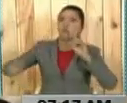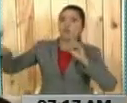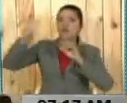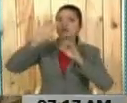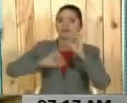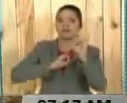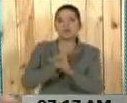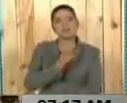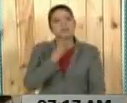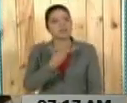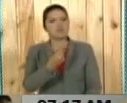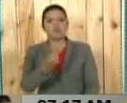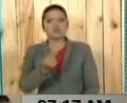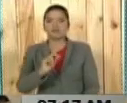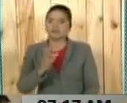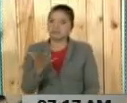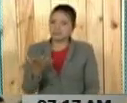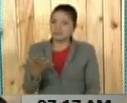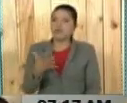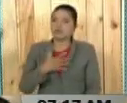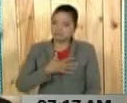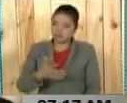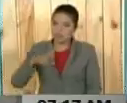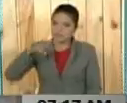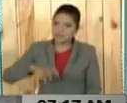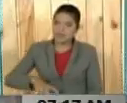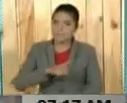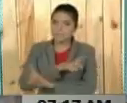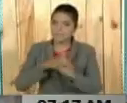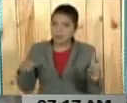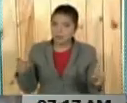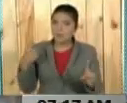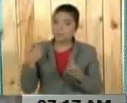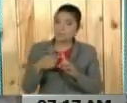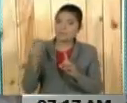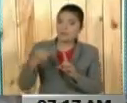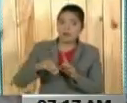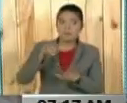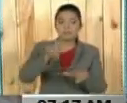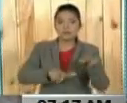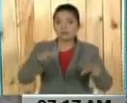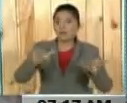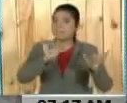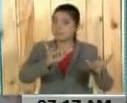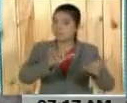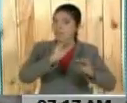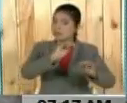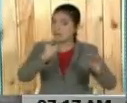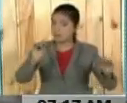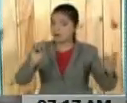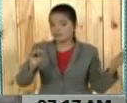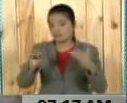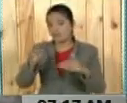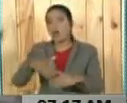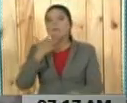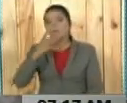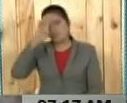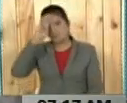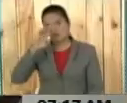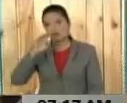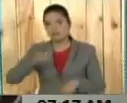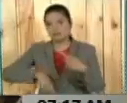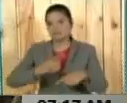no diálogo? Claro. Me siento en la mesa de diálogo, pero y no... Más con la entrada de actores que ellos mismos convocaron, como el caso del Vaticano. Por eso te digo, que se les devolvió la